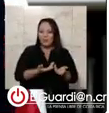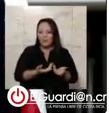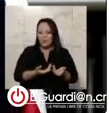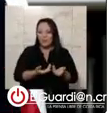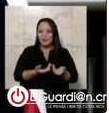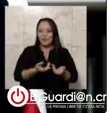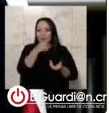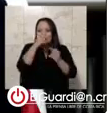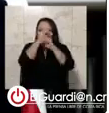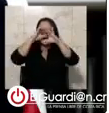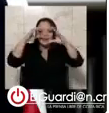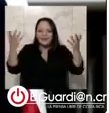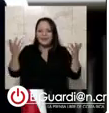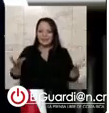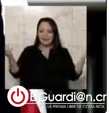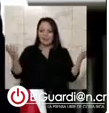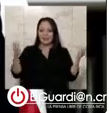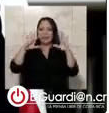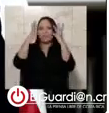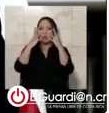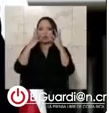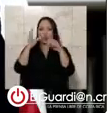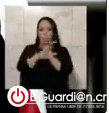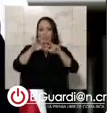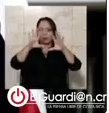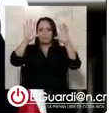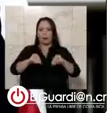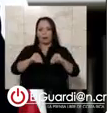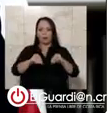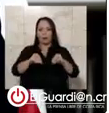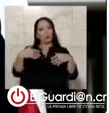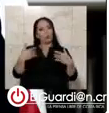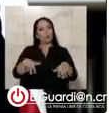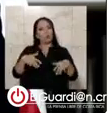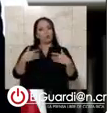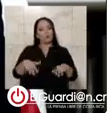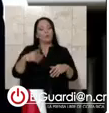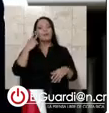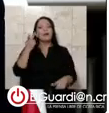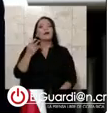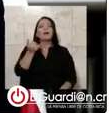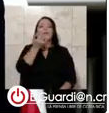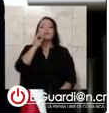Imagínense un mundo donde usted apague las computadoras. El día de hoy, 911, ¿qué?